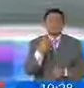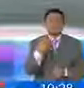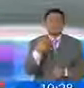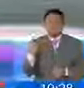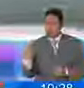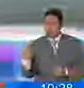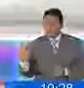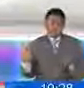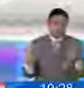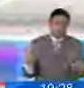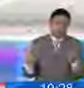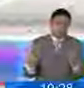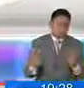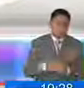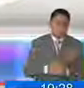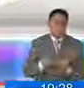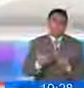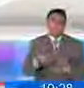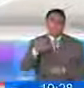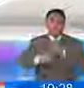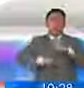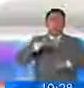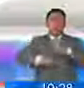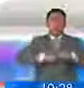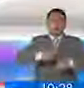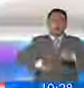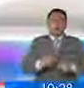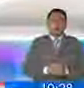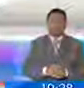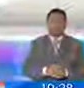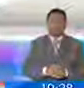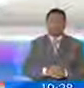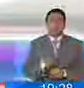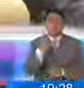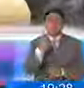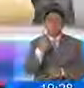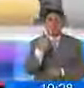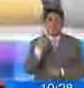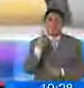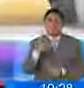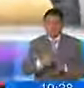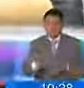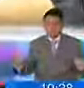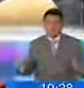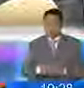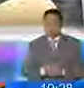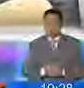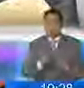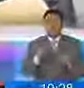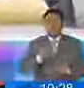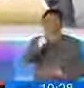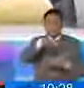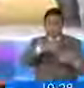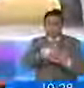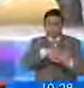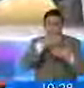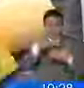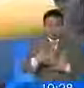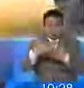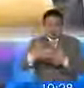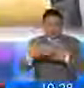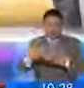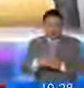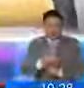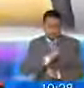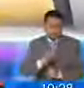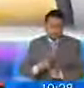sentido y ciclovía de 2,17 metros. Sí, estamos cumpliendo cronogramas, obviamente todas las obras es normal que a veces